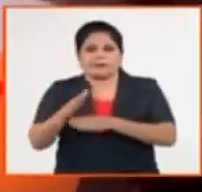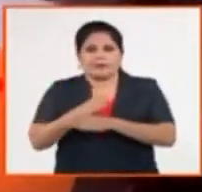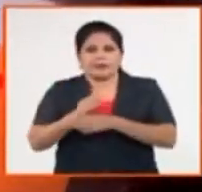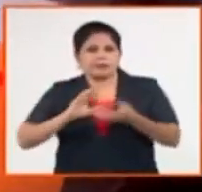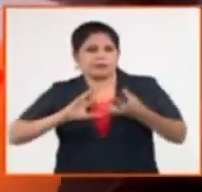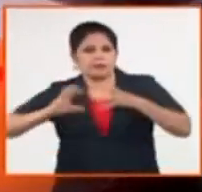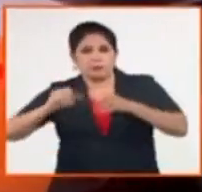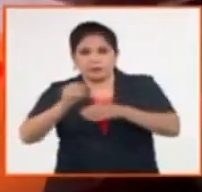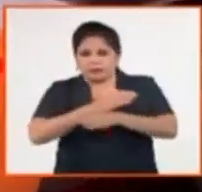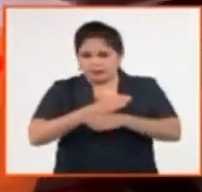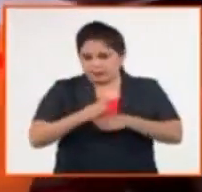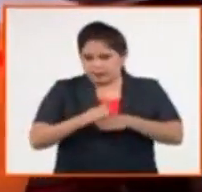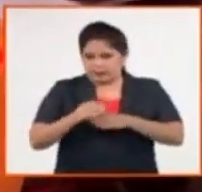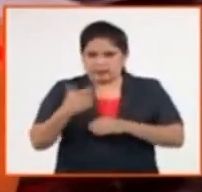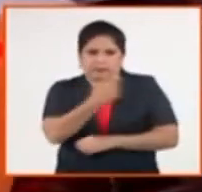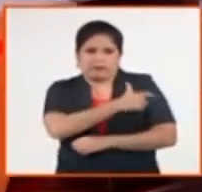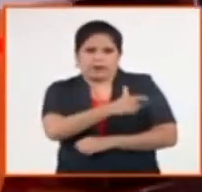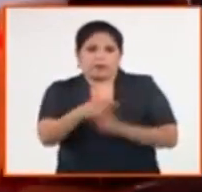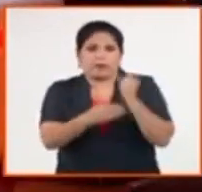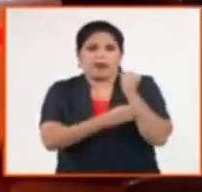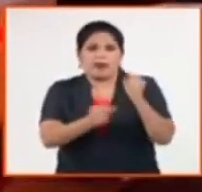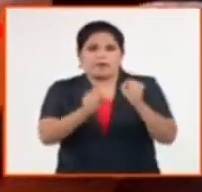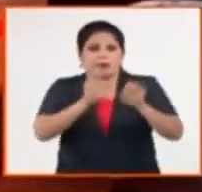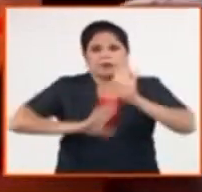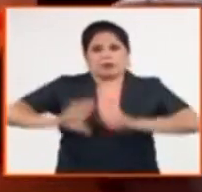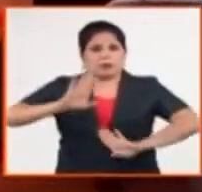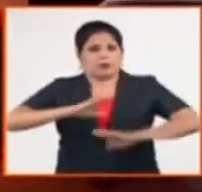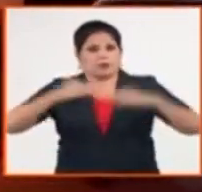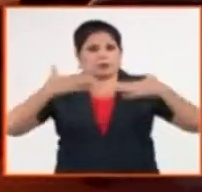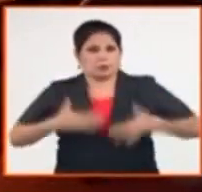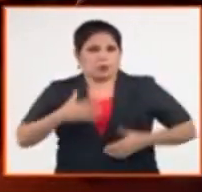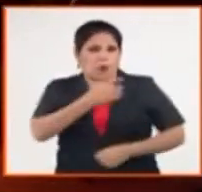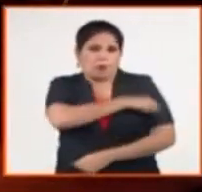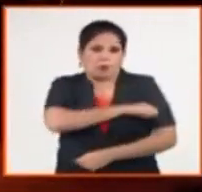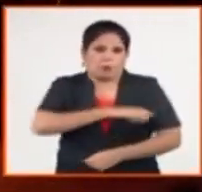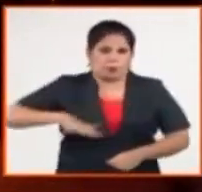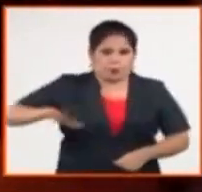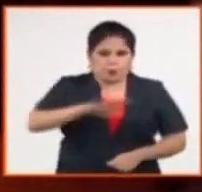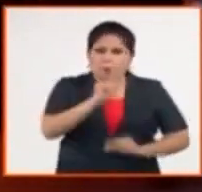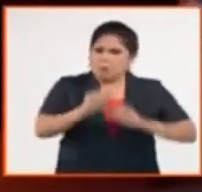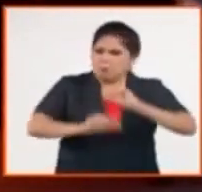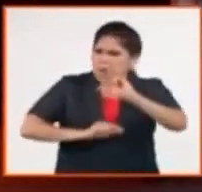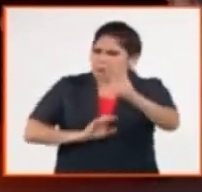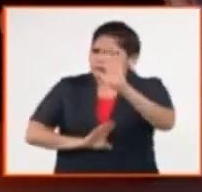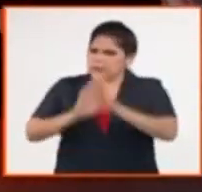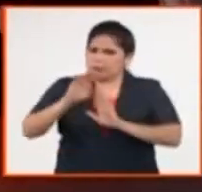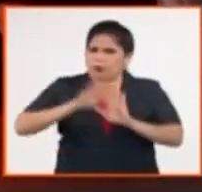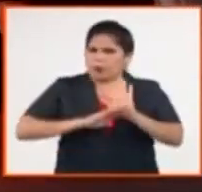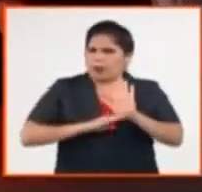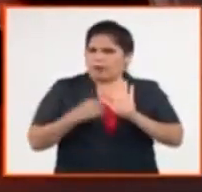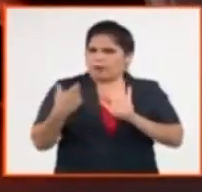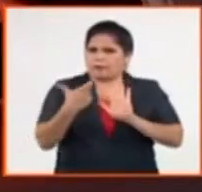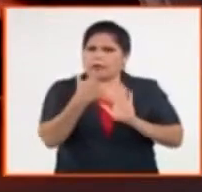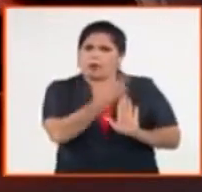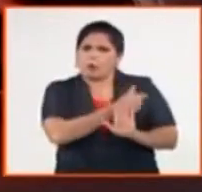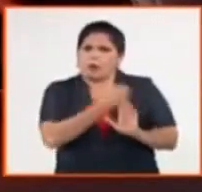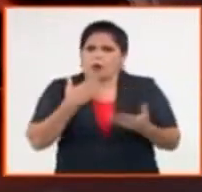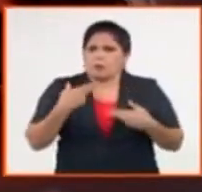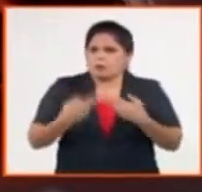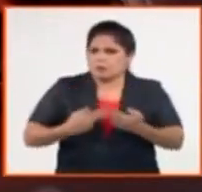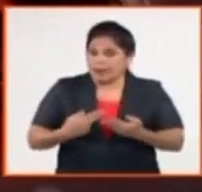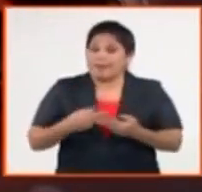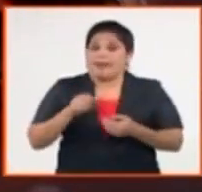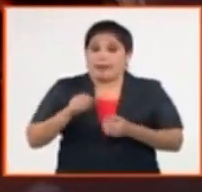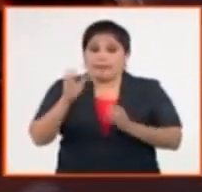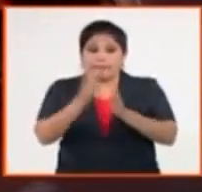estrategia de vacunación de refuerzo. Por último, ¿cómo debe evolucionar el programa de vacunas? Bueno, a partir del